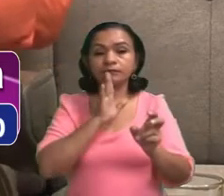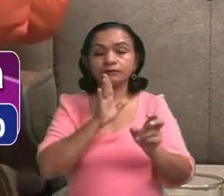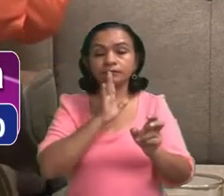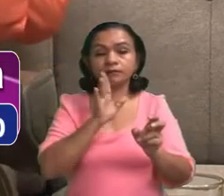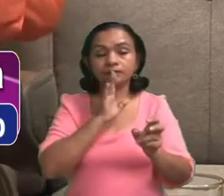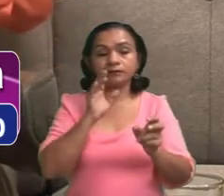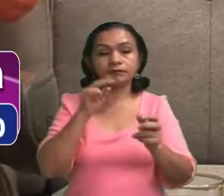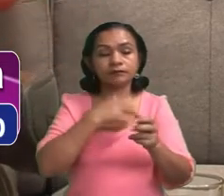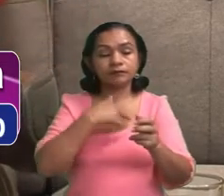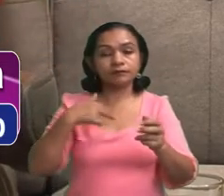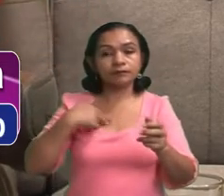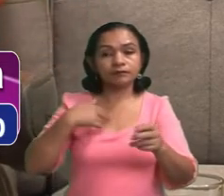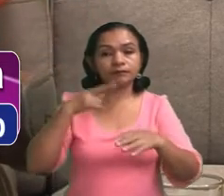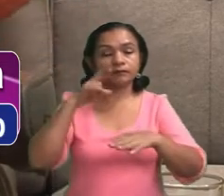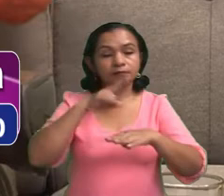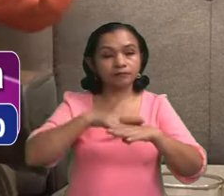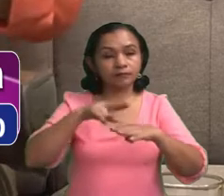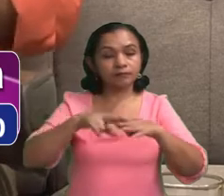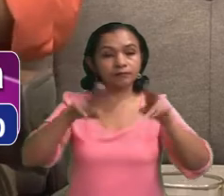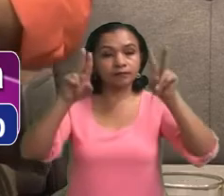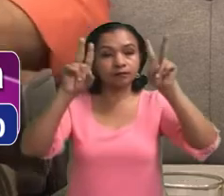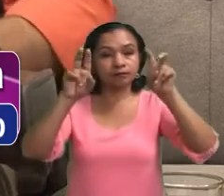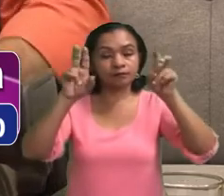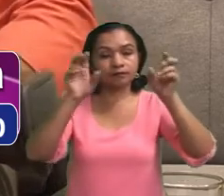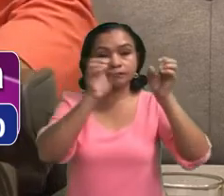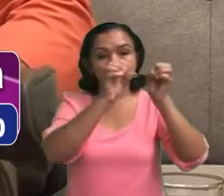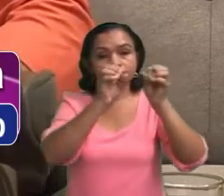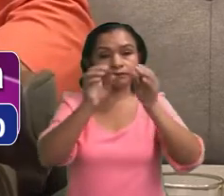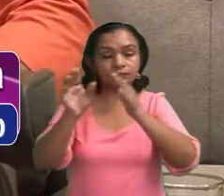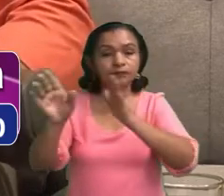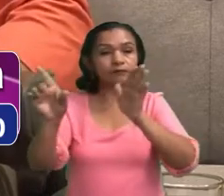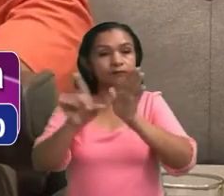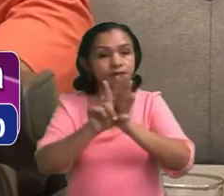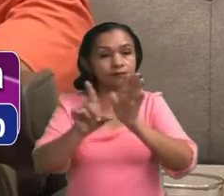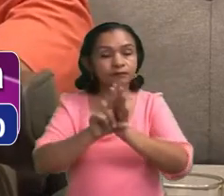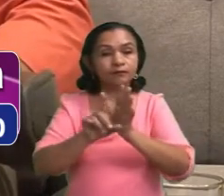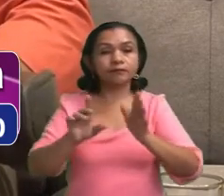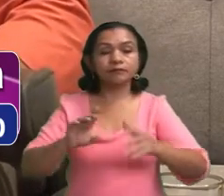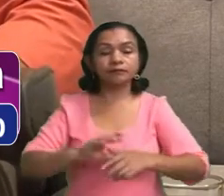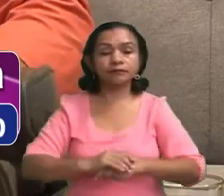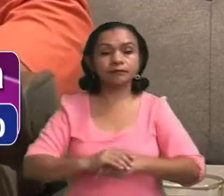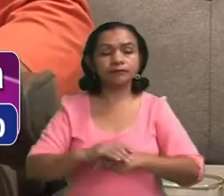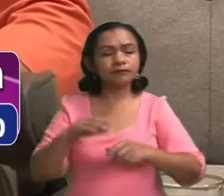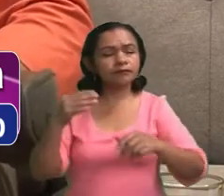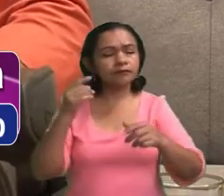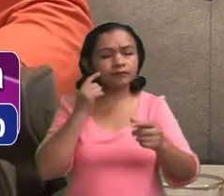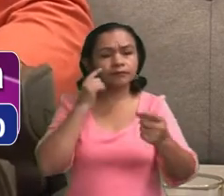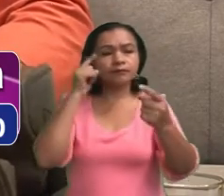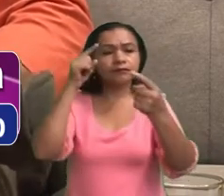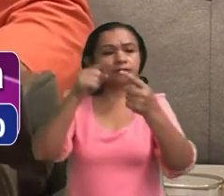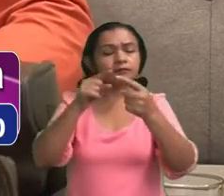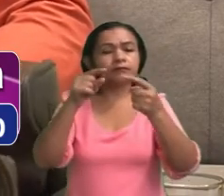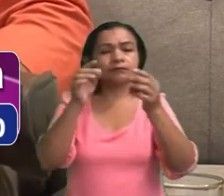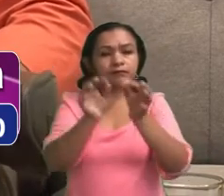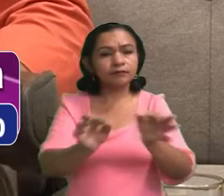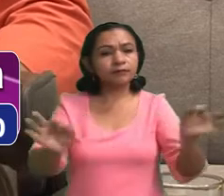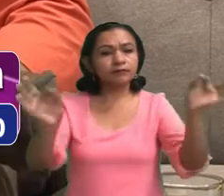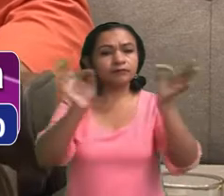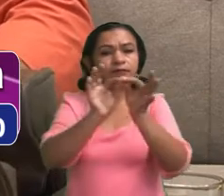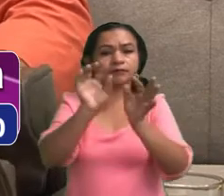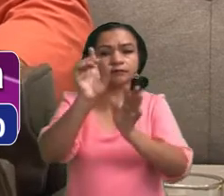pasan a llamarse materias en las que se organizan las leyes. Okay. ¿Cuál es el objetivo fundamental del